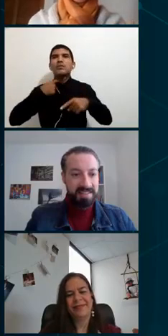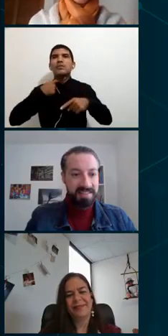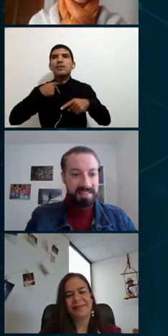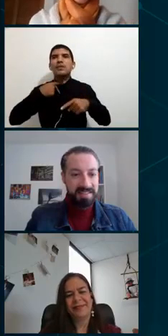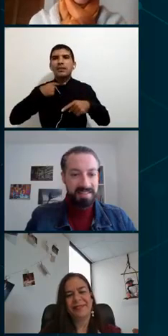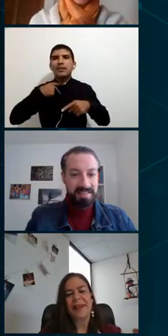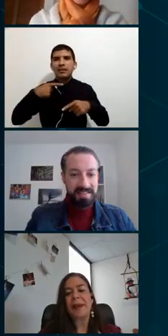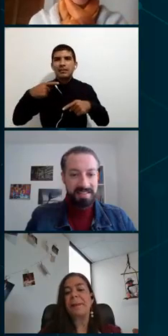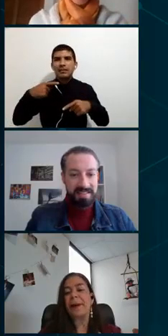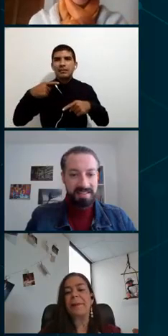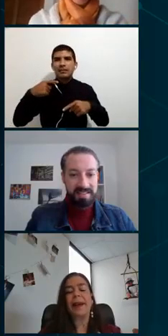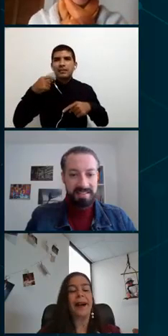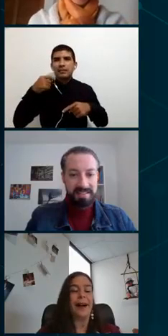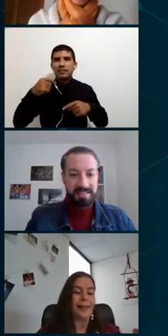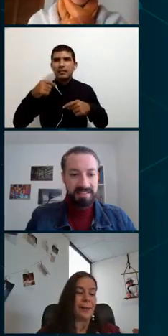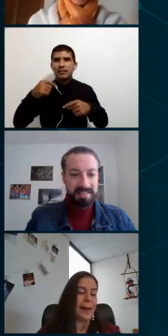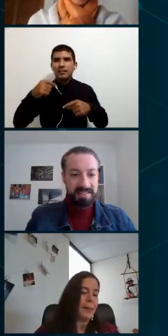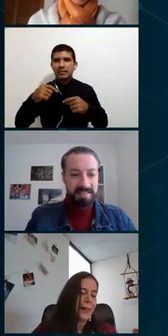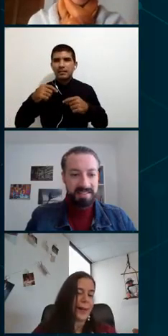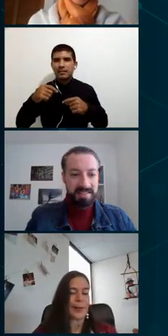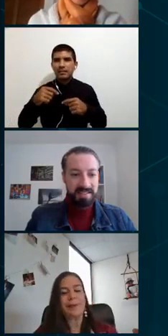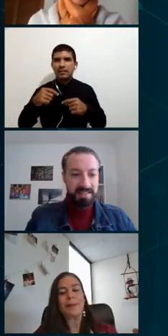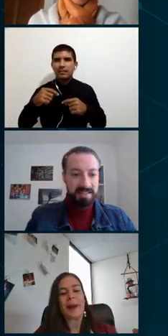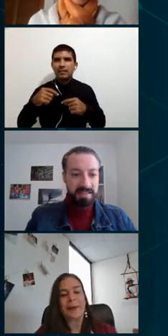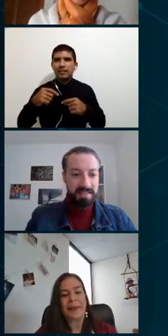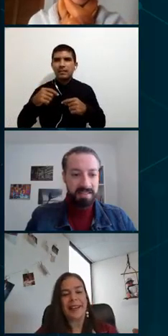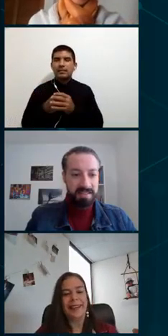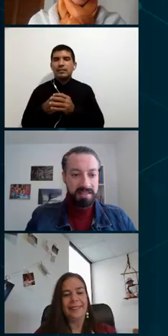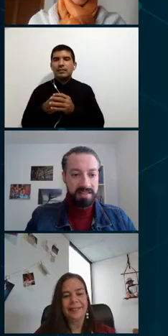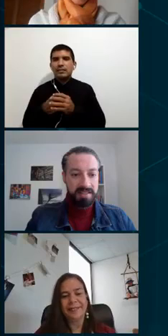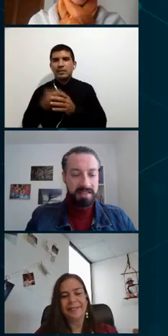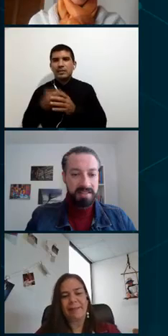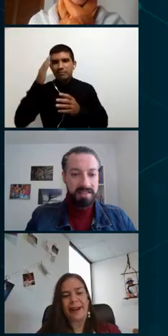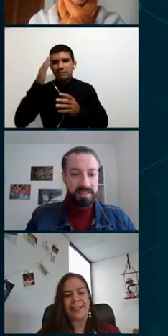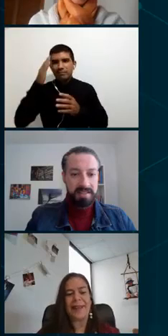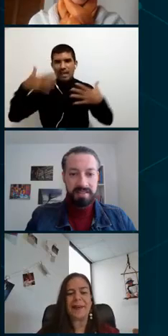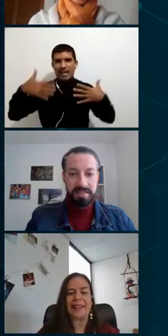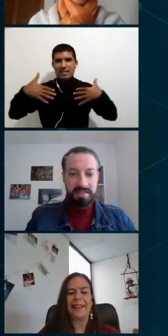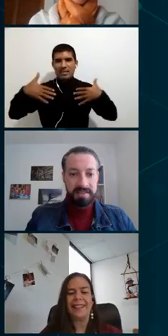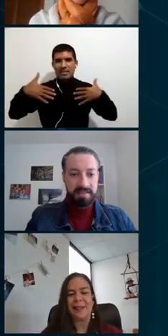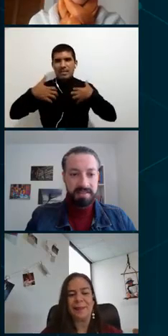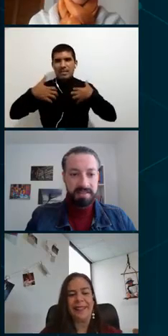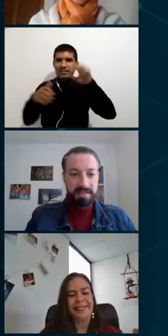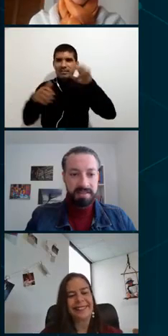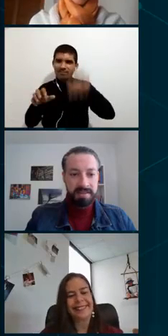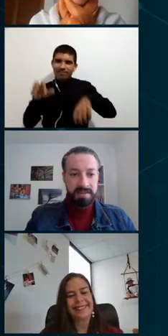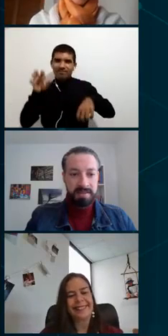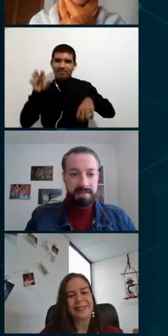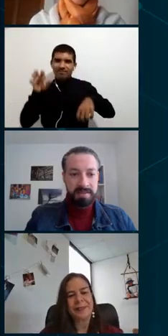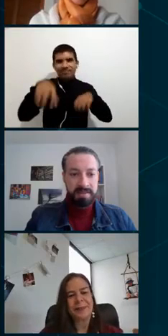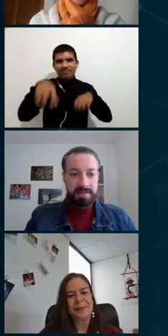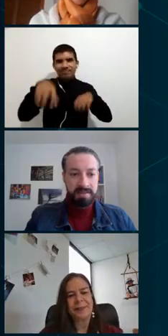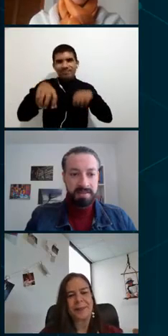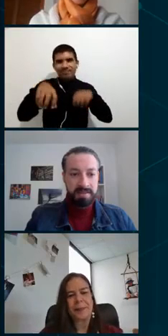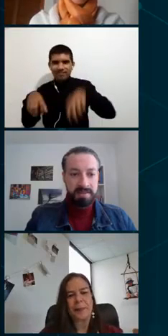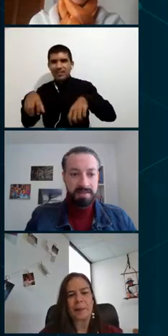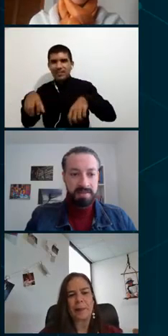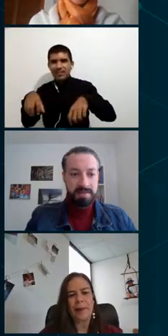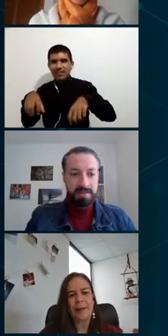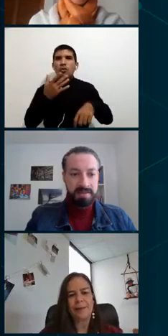Muchas gracias. Pero me encanta, a mí la Pantera Rosa me parece divina. Parece divertidísima.